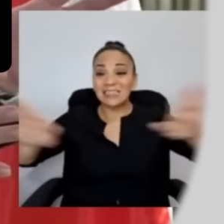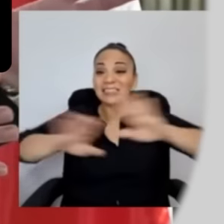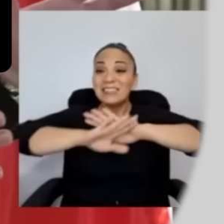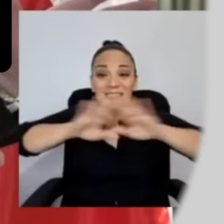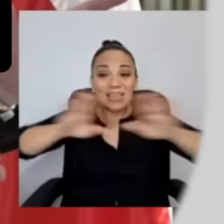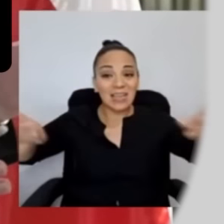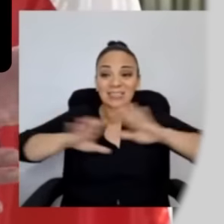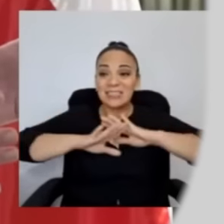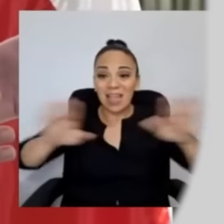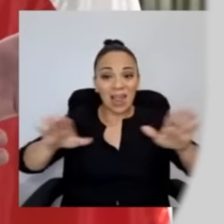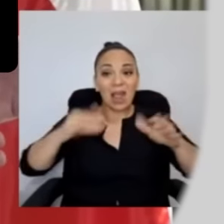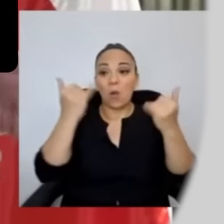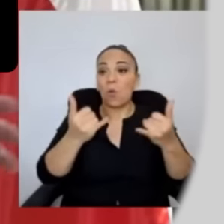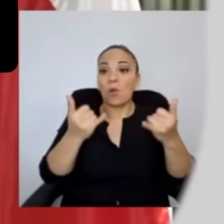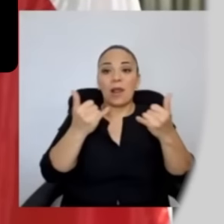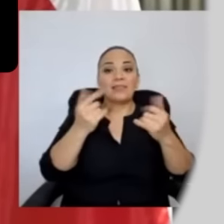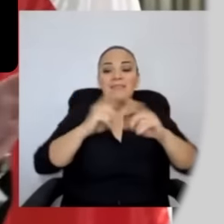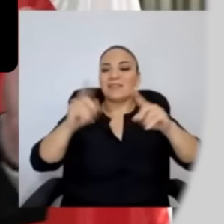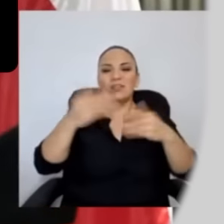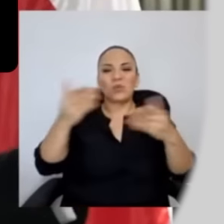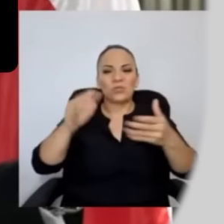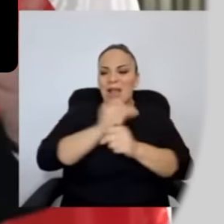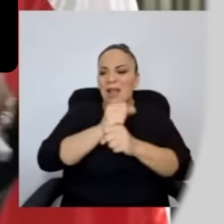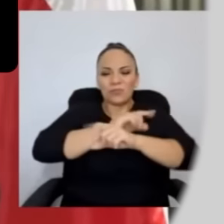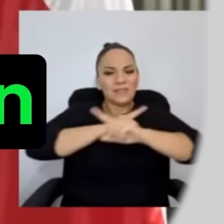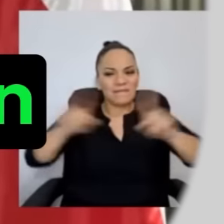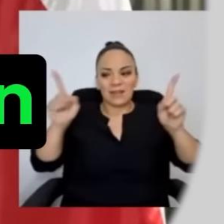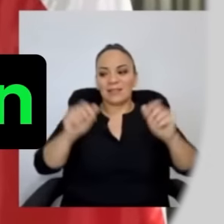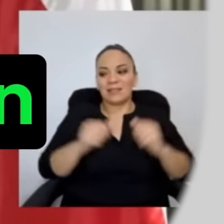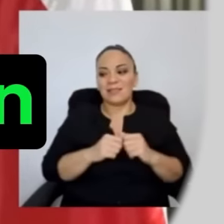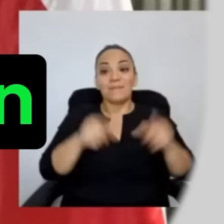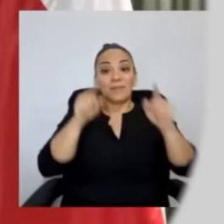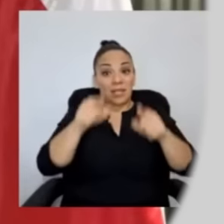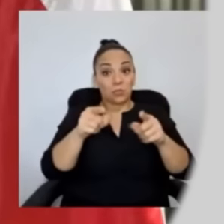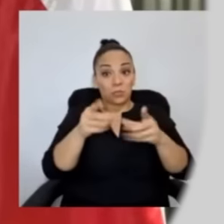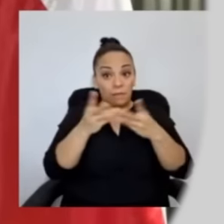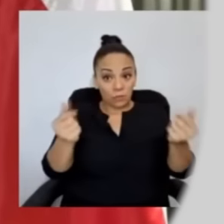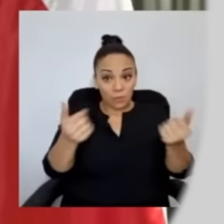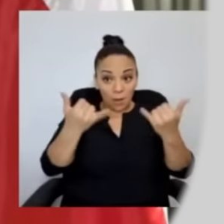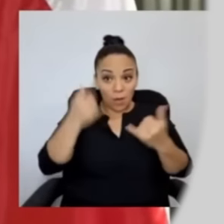hagamos las cosas diferentes. Y eso se va a resolver, no en esta administración.